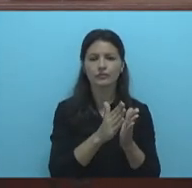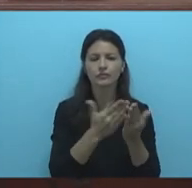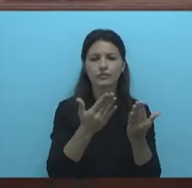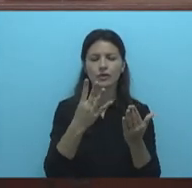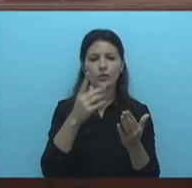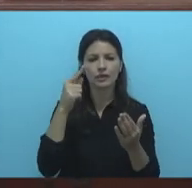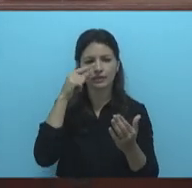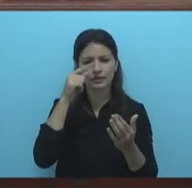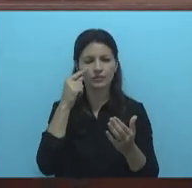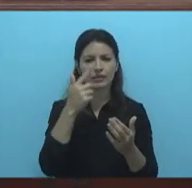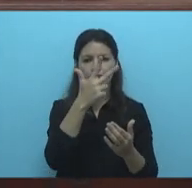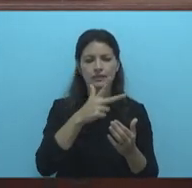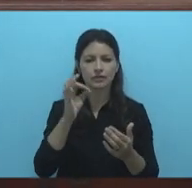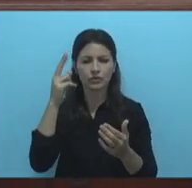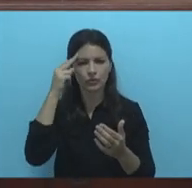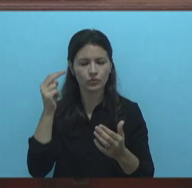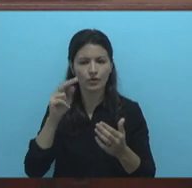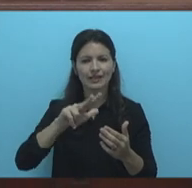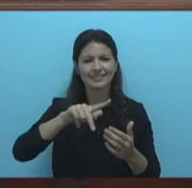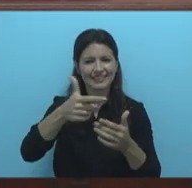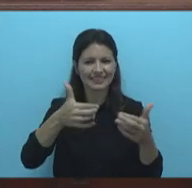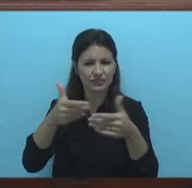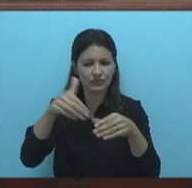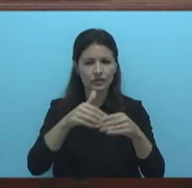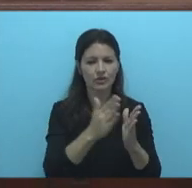tres sesiones. Para el expediente